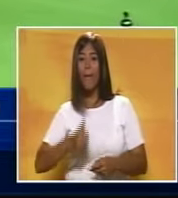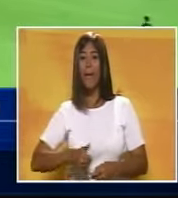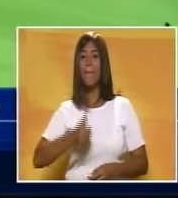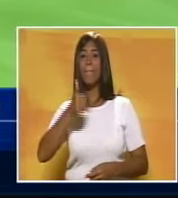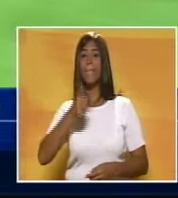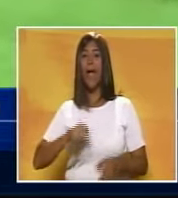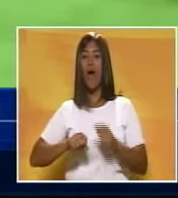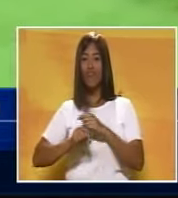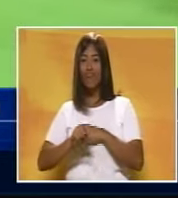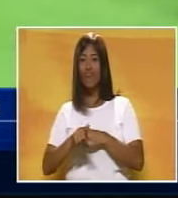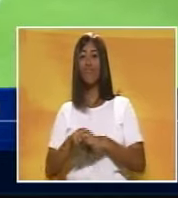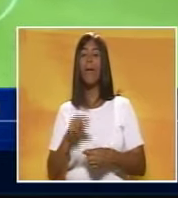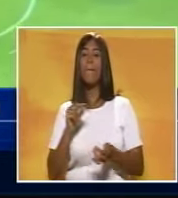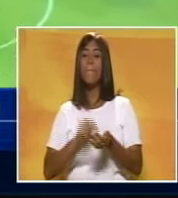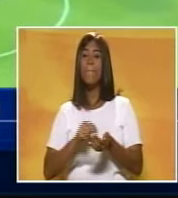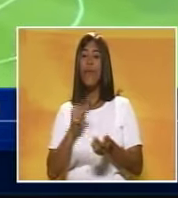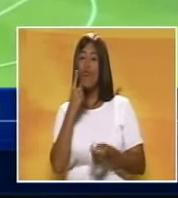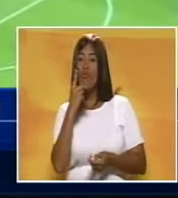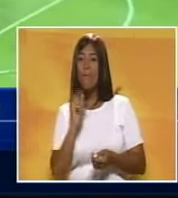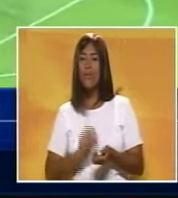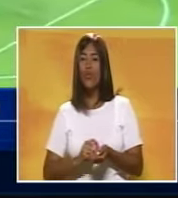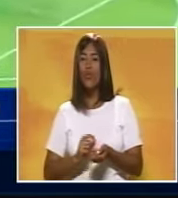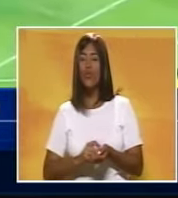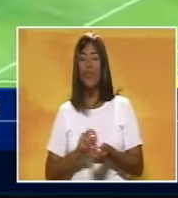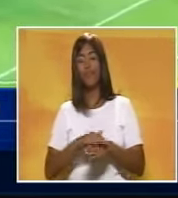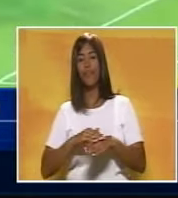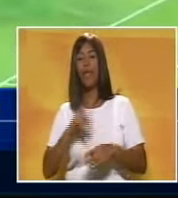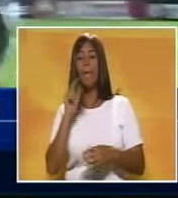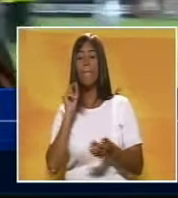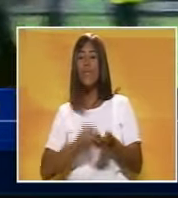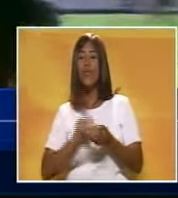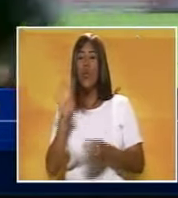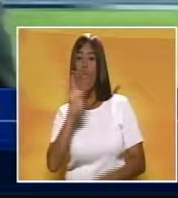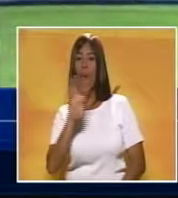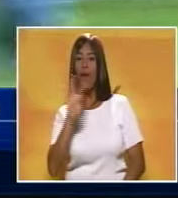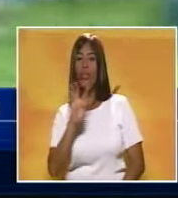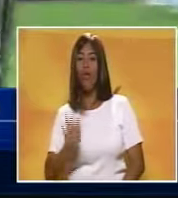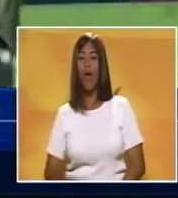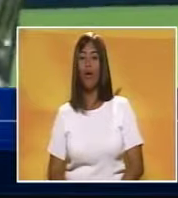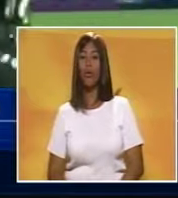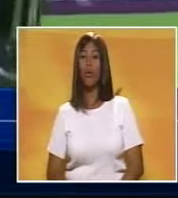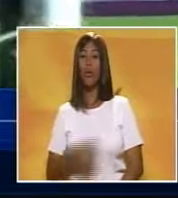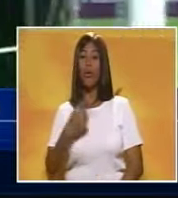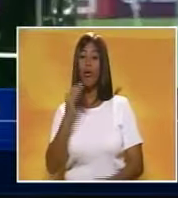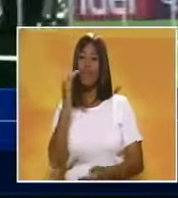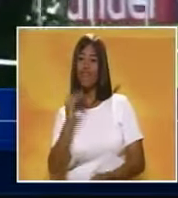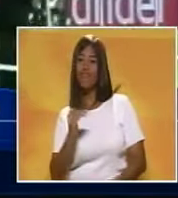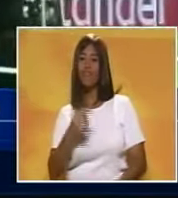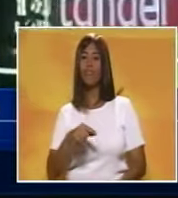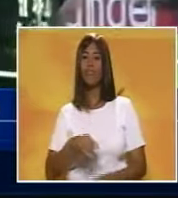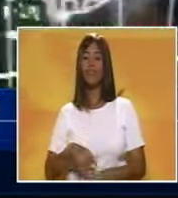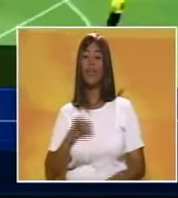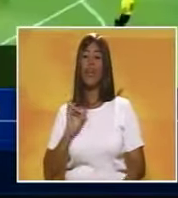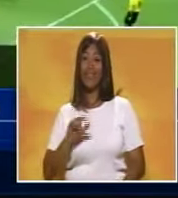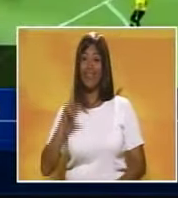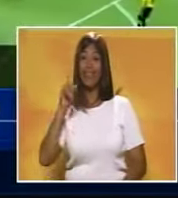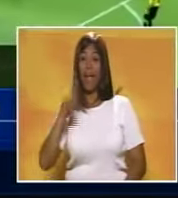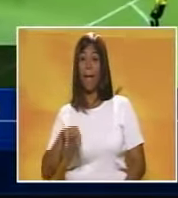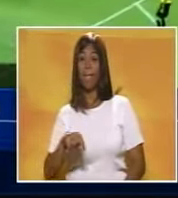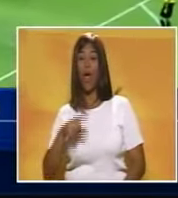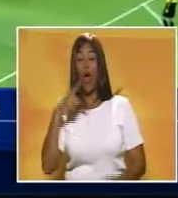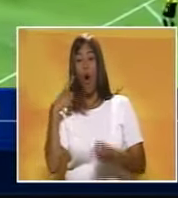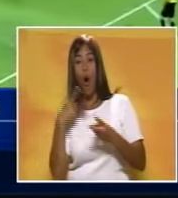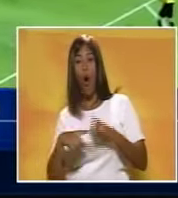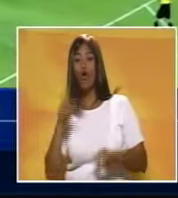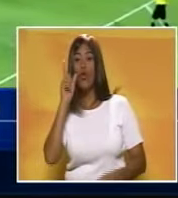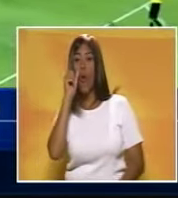ventaja al minuto 44. Manzano con un autogol permitió el descuento del globo. Dicho sea de paso, según Alexis Martín